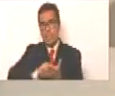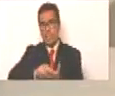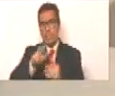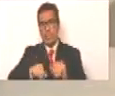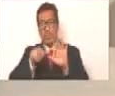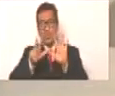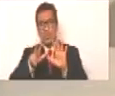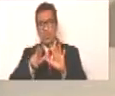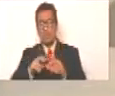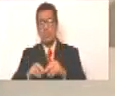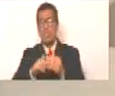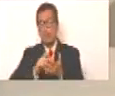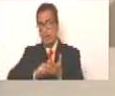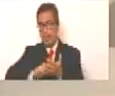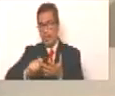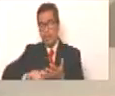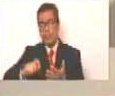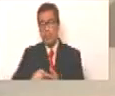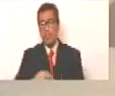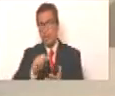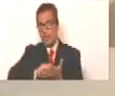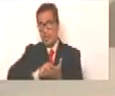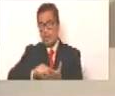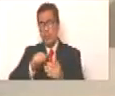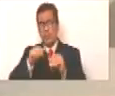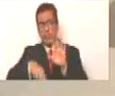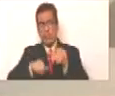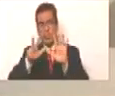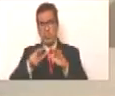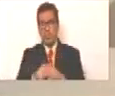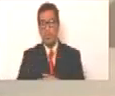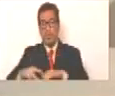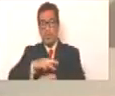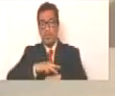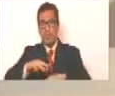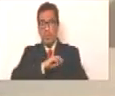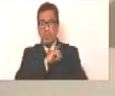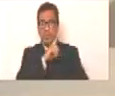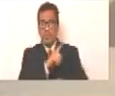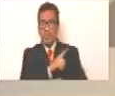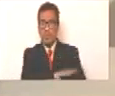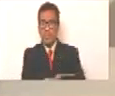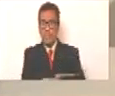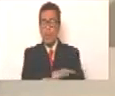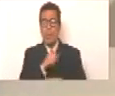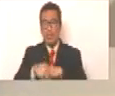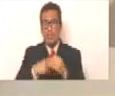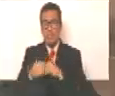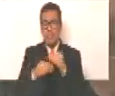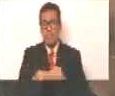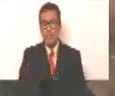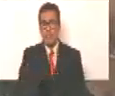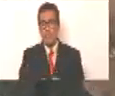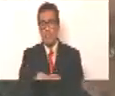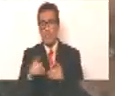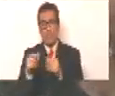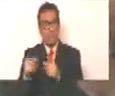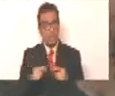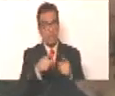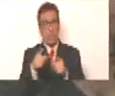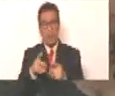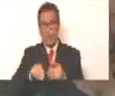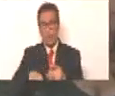redactado de la manera siguiente. Artículo 18. El Ministerio del Poder Popular con competencia en materia de ecosocialismo podrá